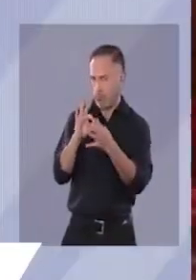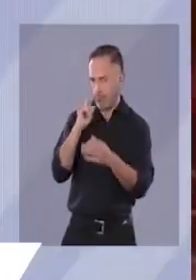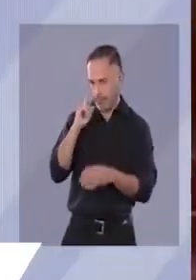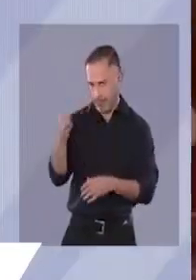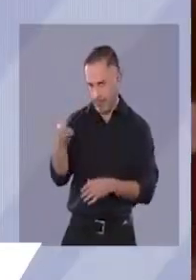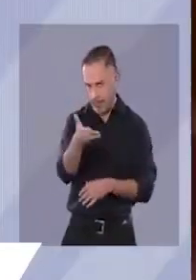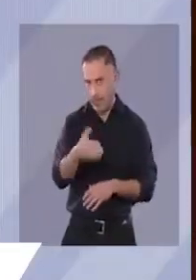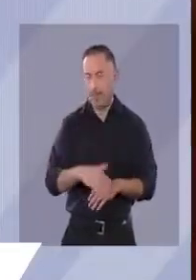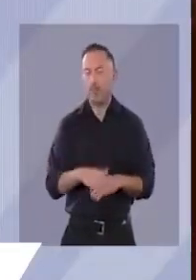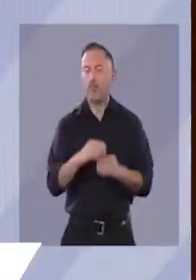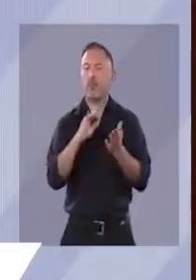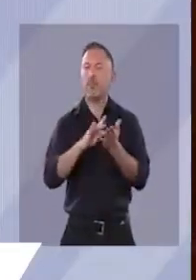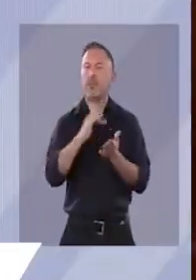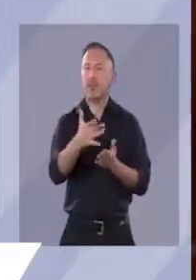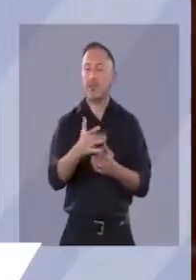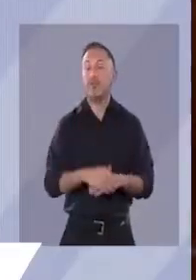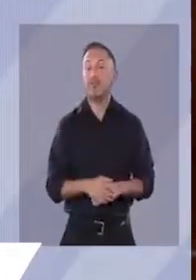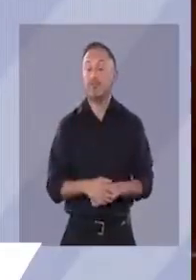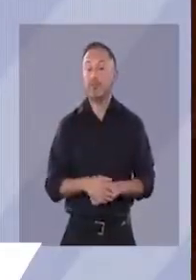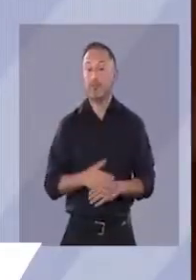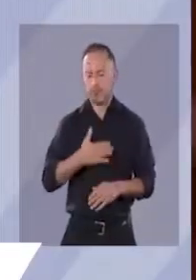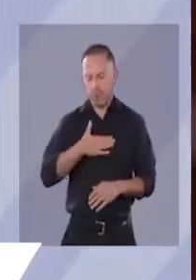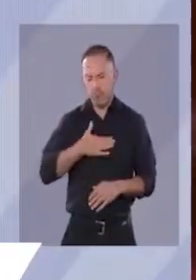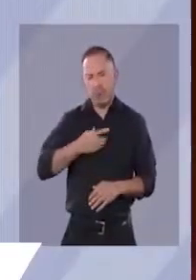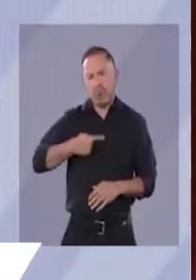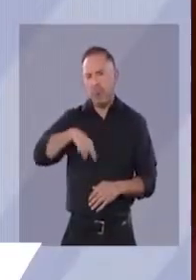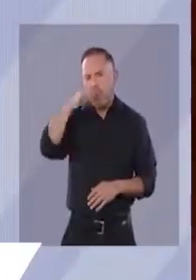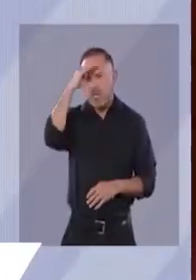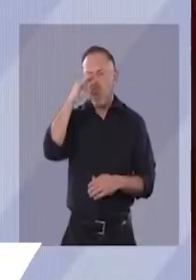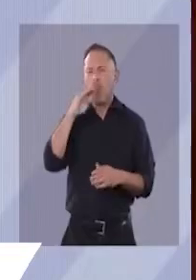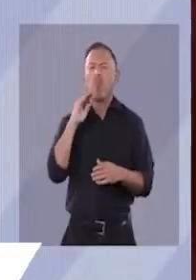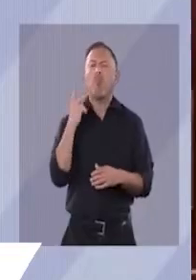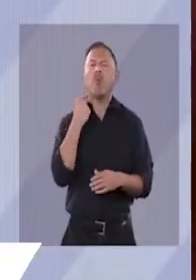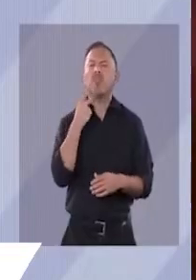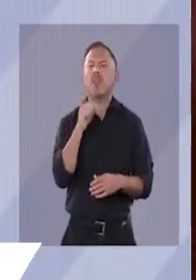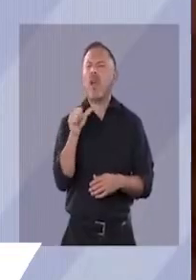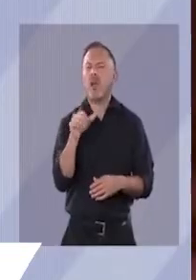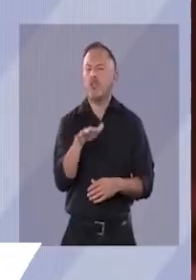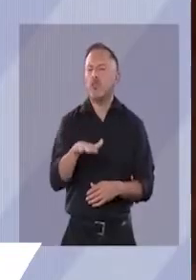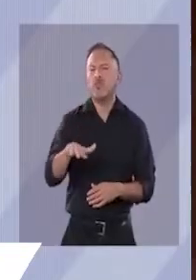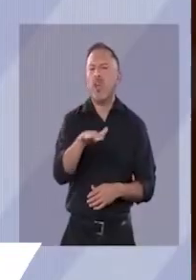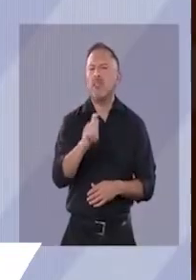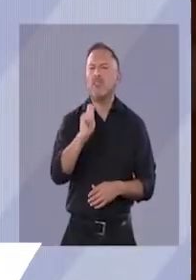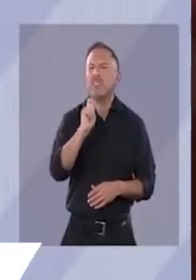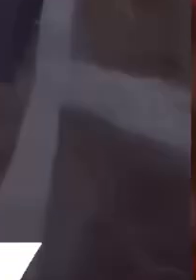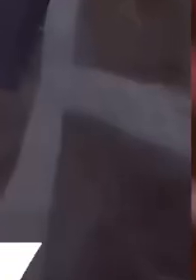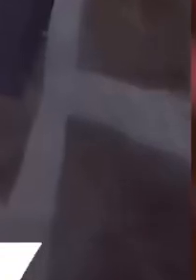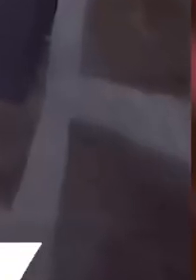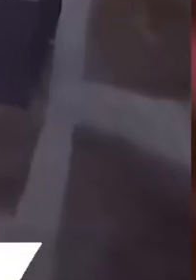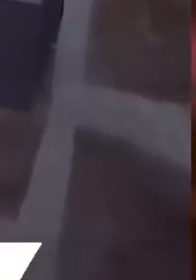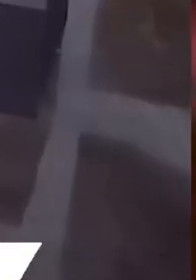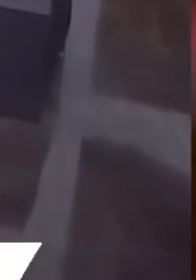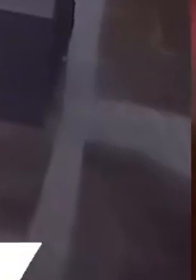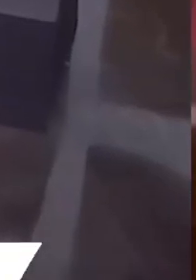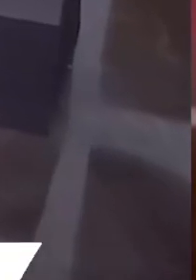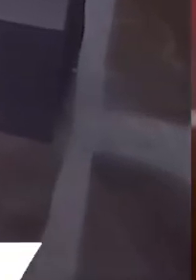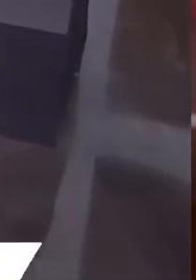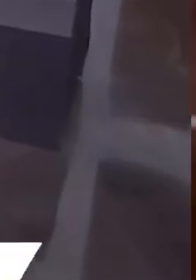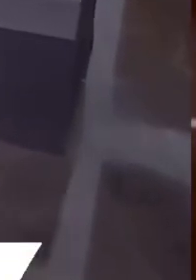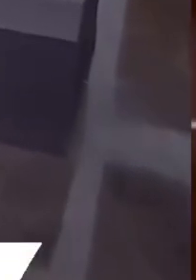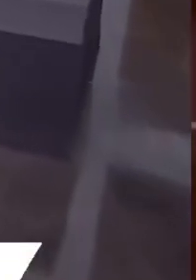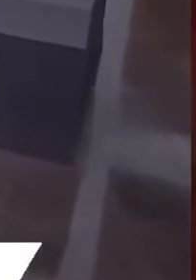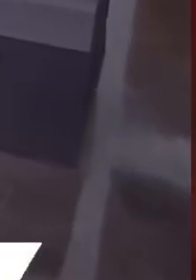ayer, pues otra vez vuelve a lo de ciudadana para ver si alcanza a engañar a alguien,